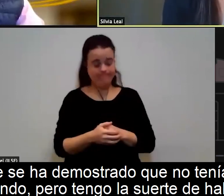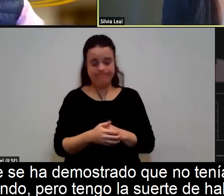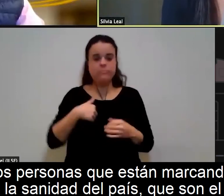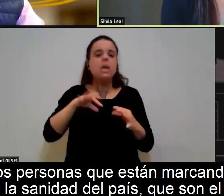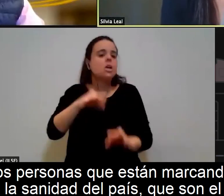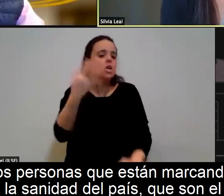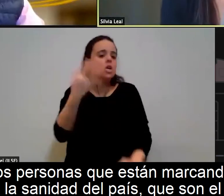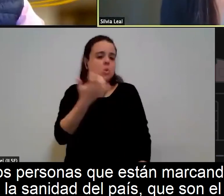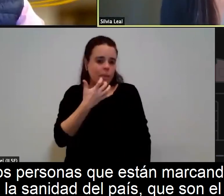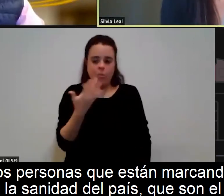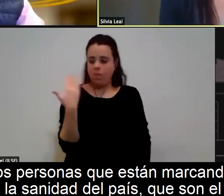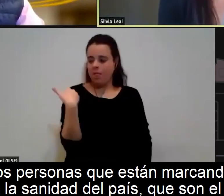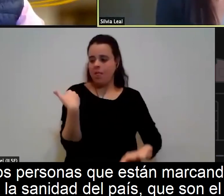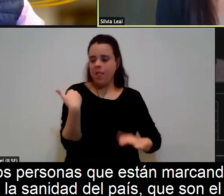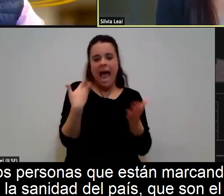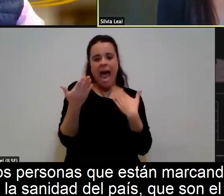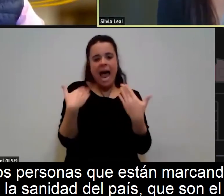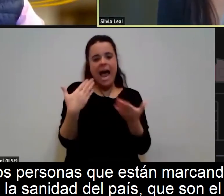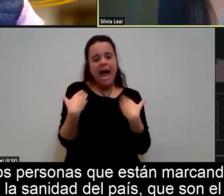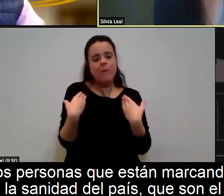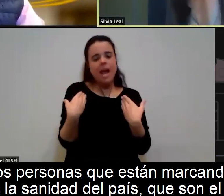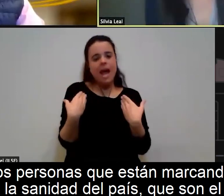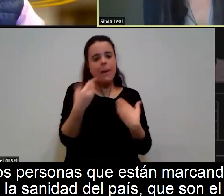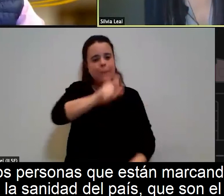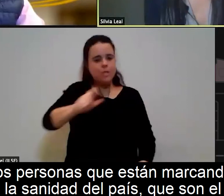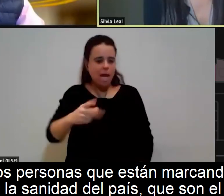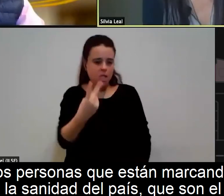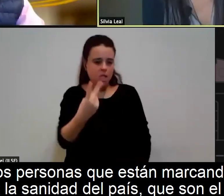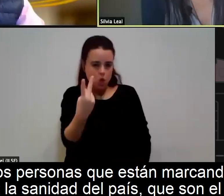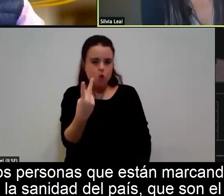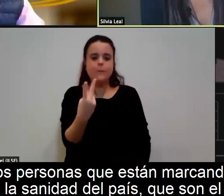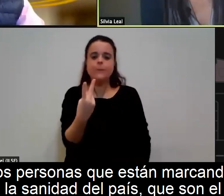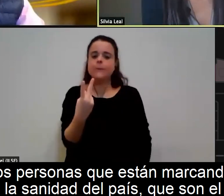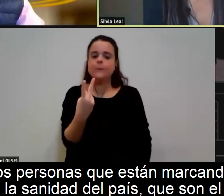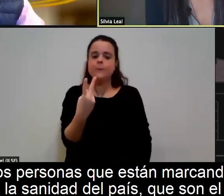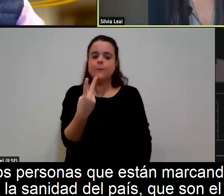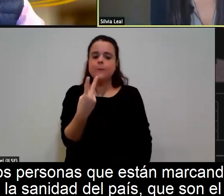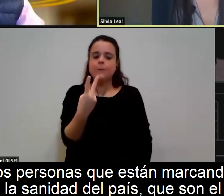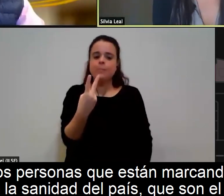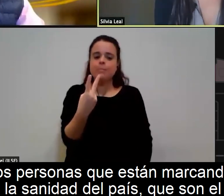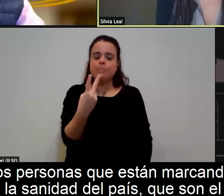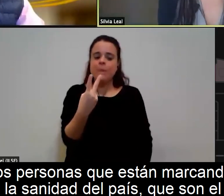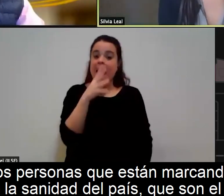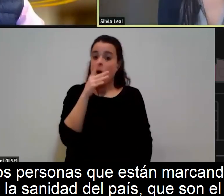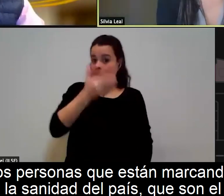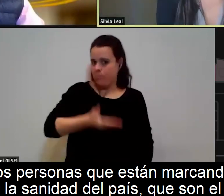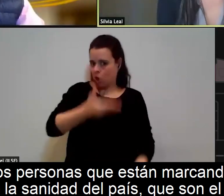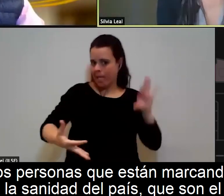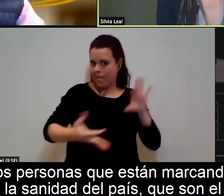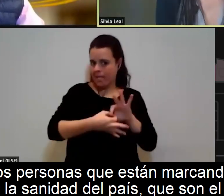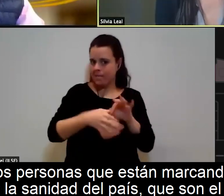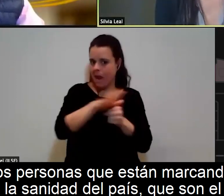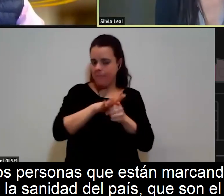ejemplo, de haber hablado recientemente con dos personas, bueno, pues que están marcando en gran medida el desarrollo de la sanidad de este país, que son